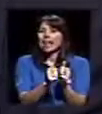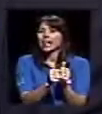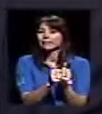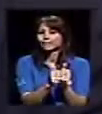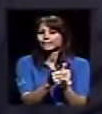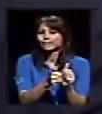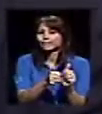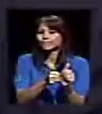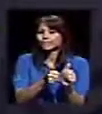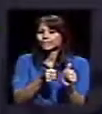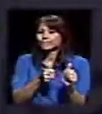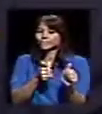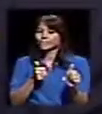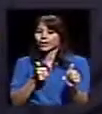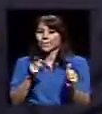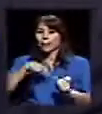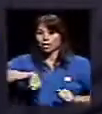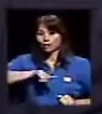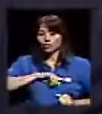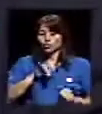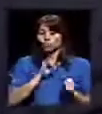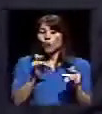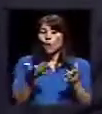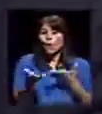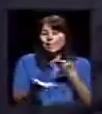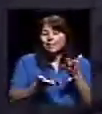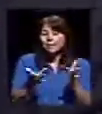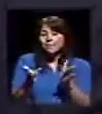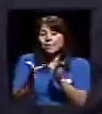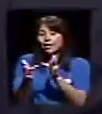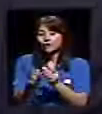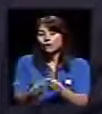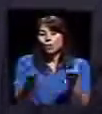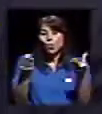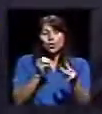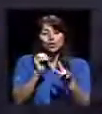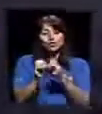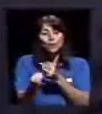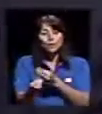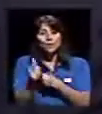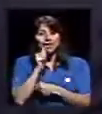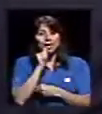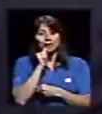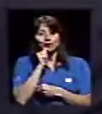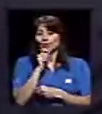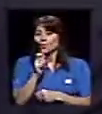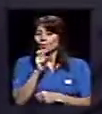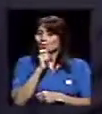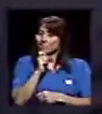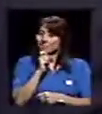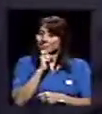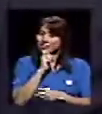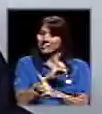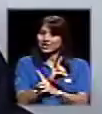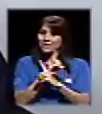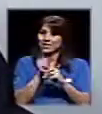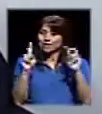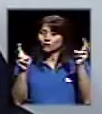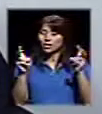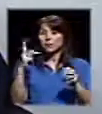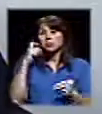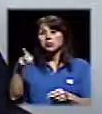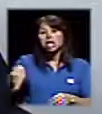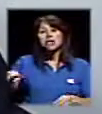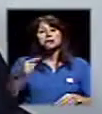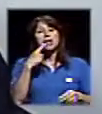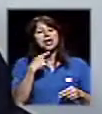para nosotros como intermediarios públicos o privados, es muy difícil poder defender estos temas porque nos van a decir, no, es que esa